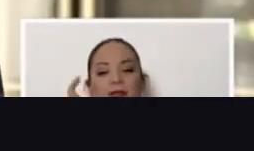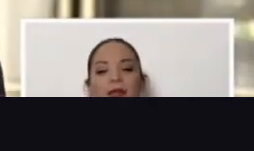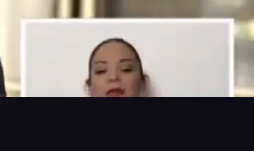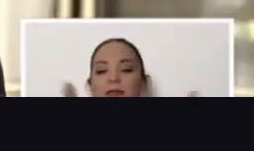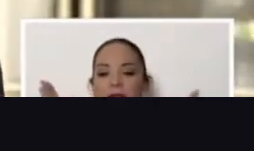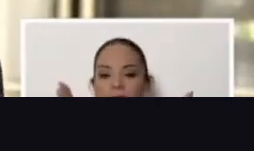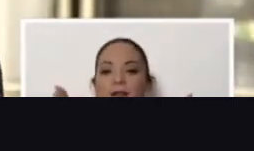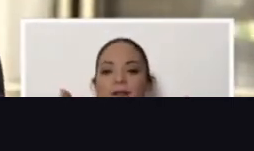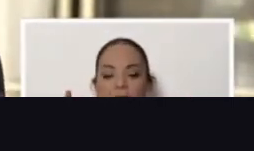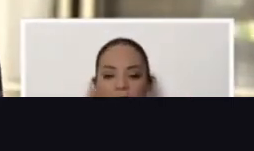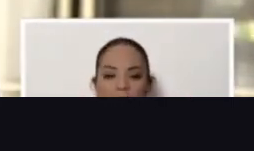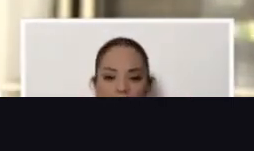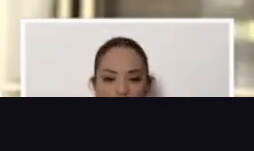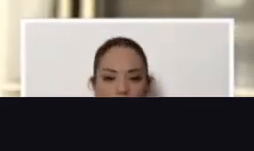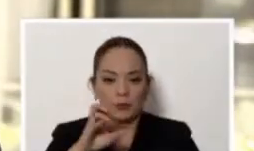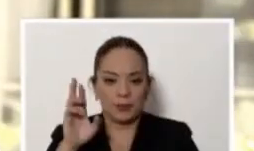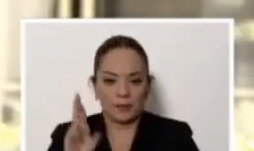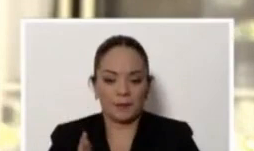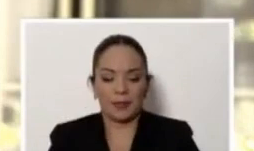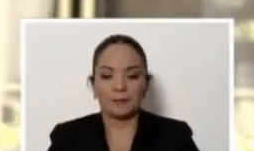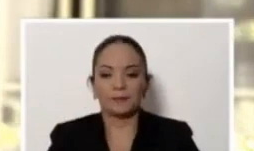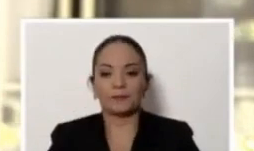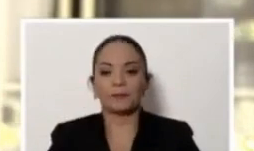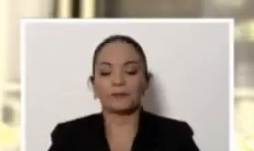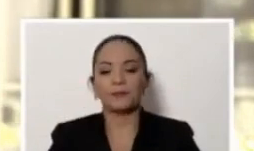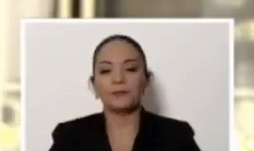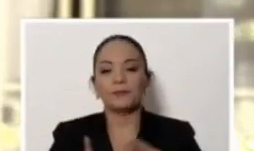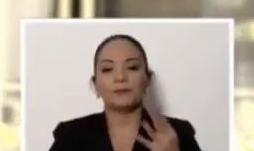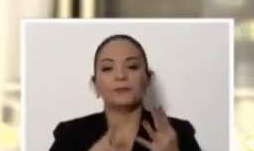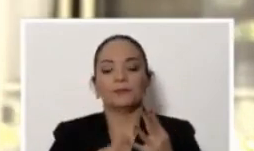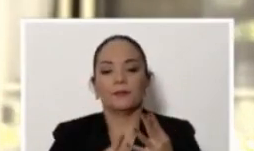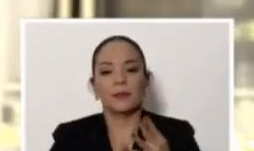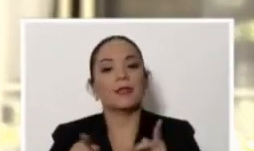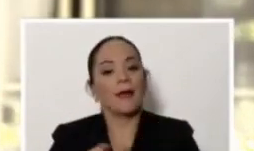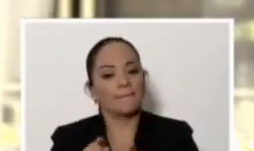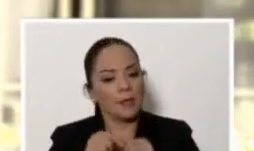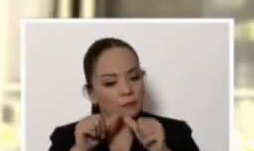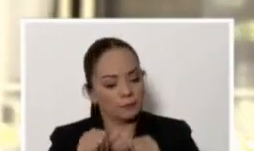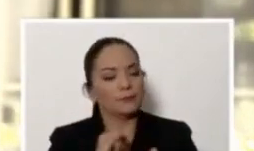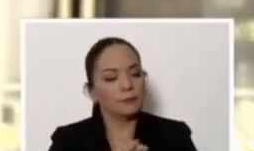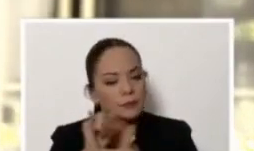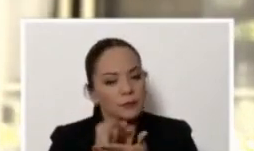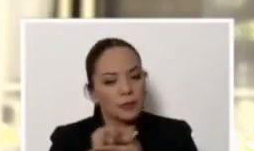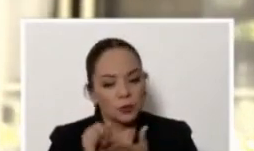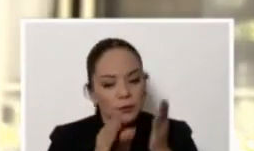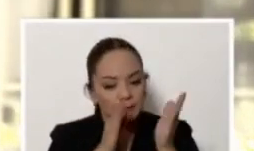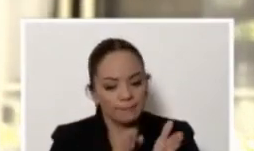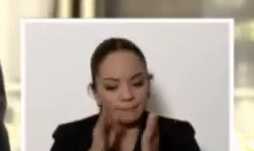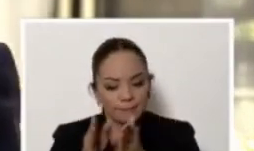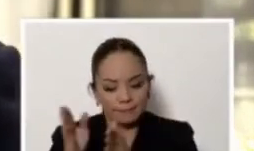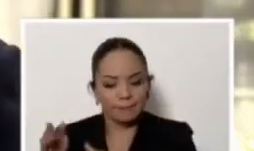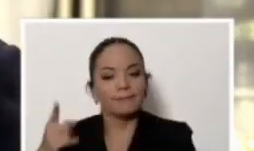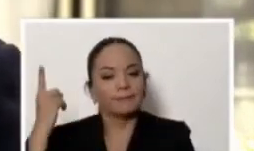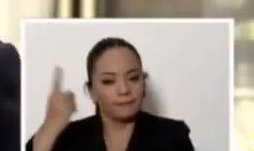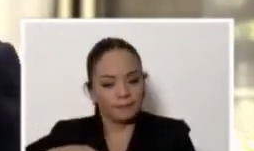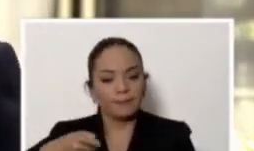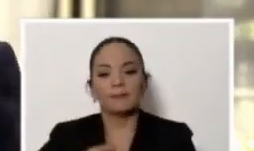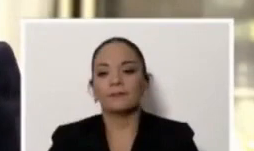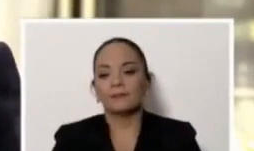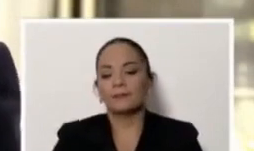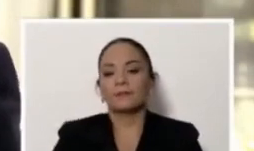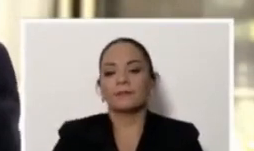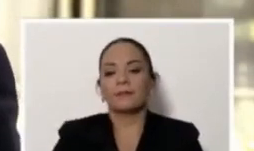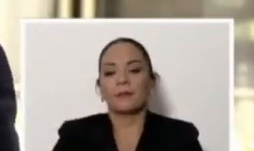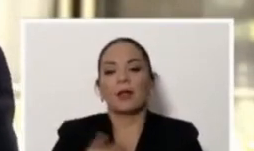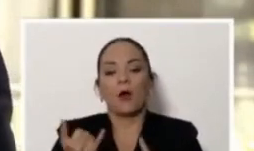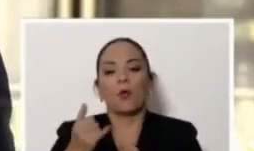la República. Además de las investigaciones ordenadas, se procedió con el nombramiento